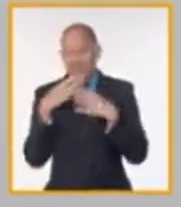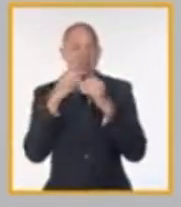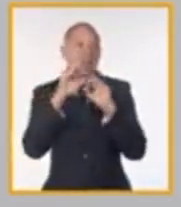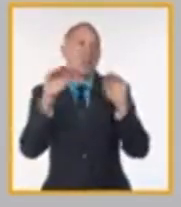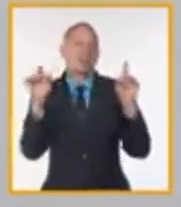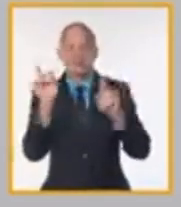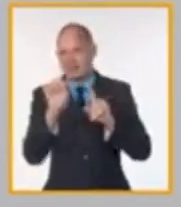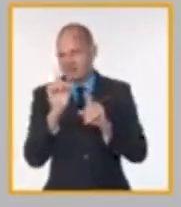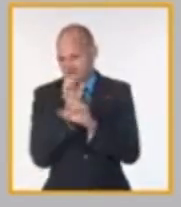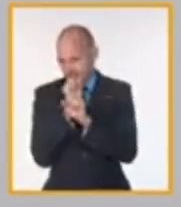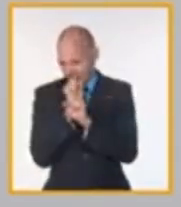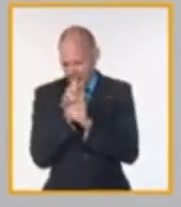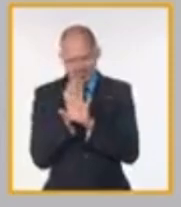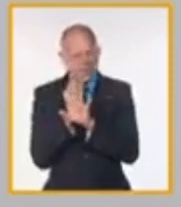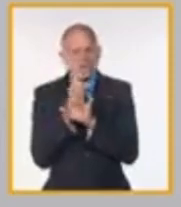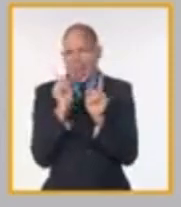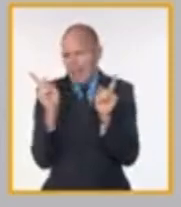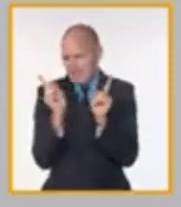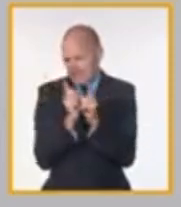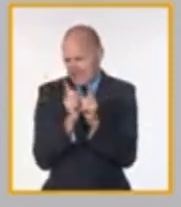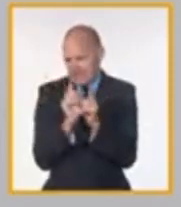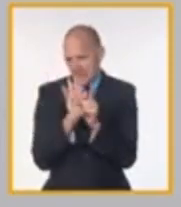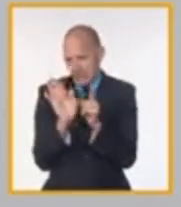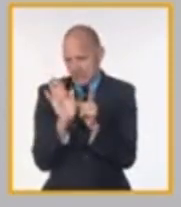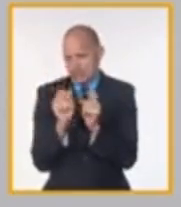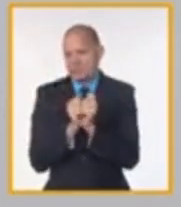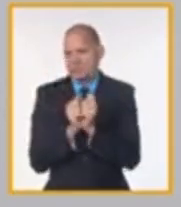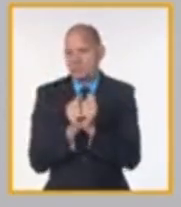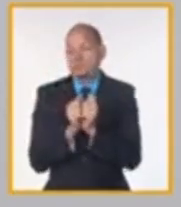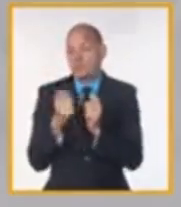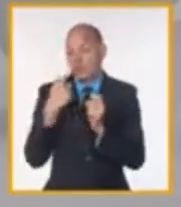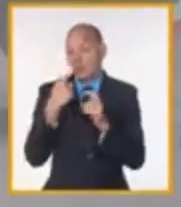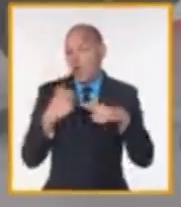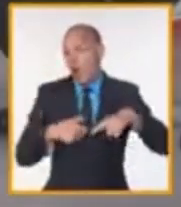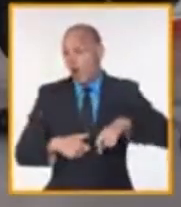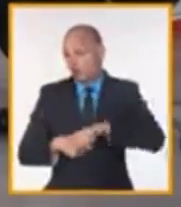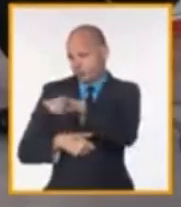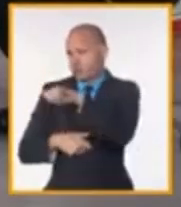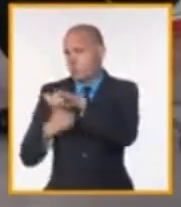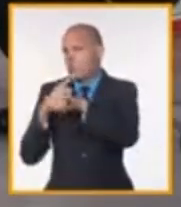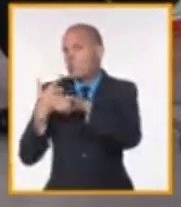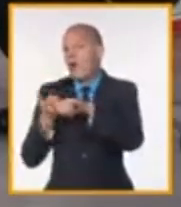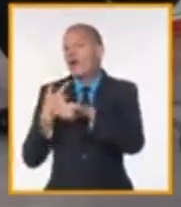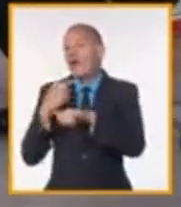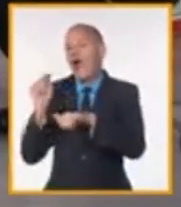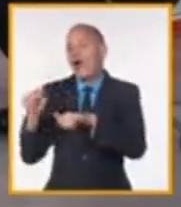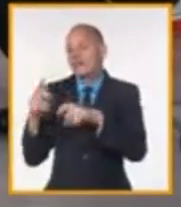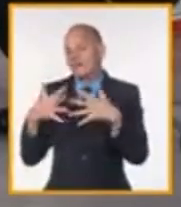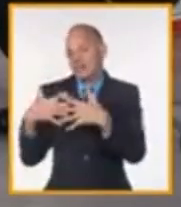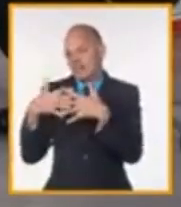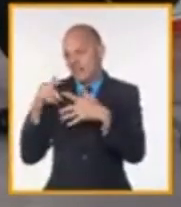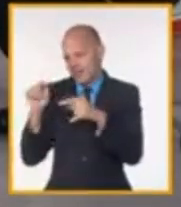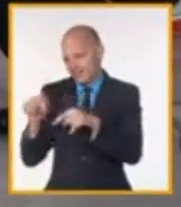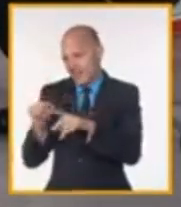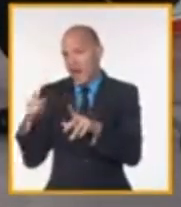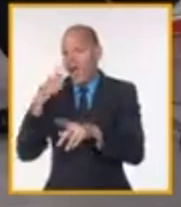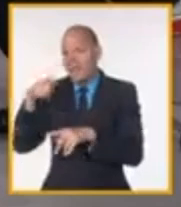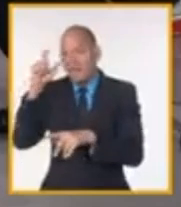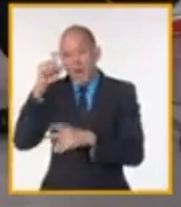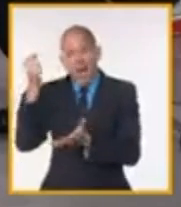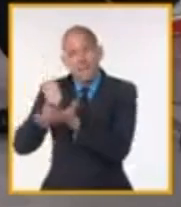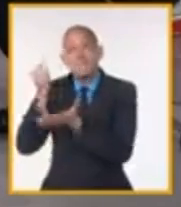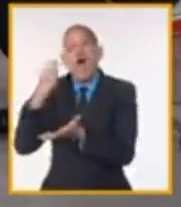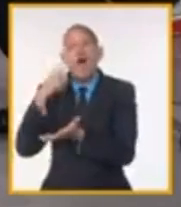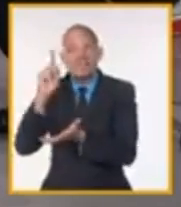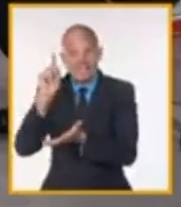lo más llamativo que iba a Estados Unidos para que biden le aprobara el plan pres pero pero hay algún elemento